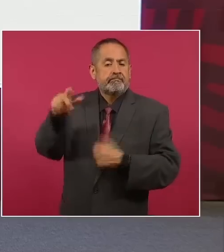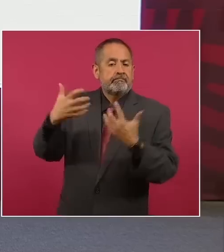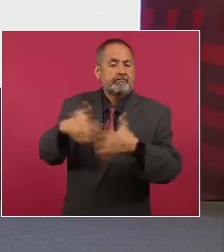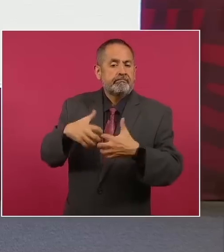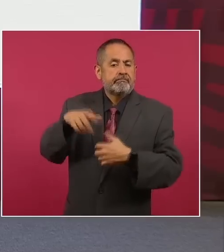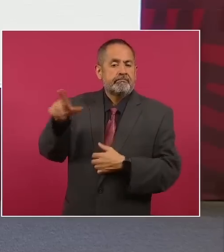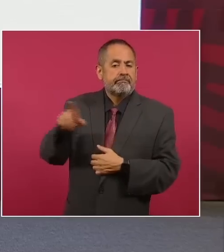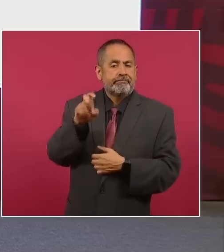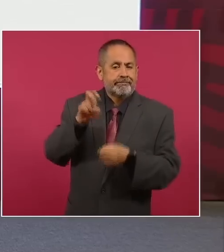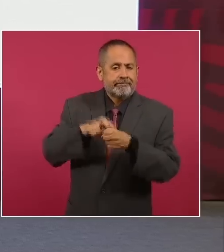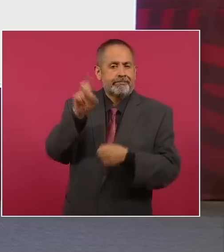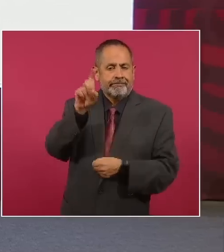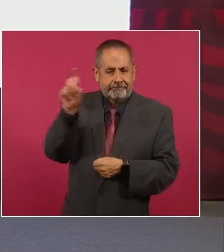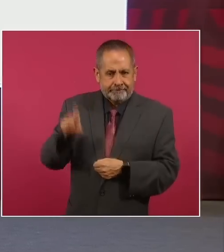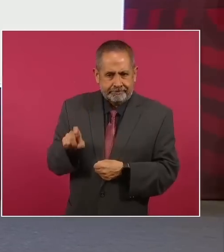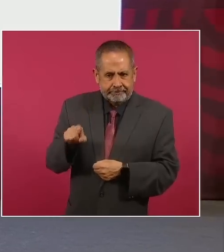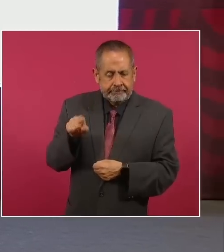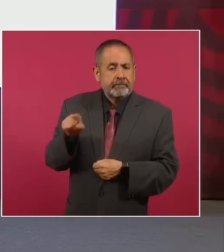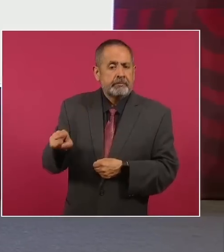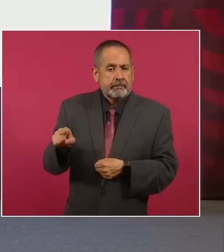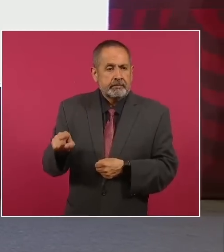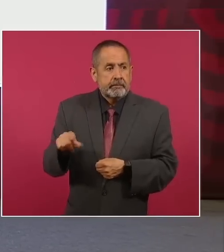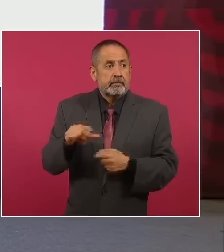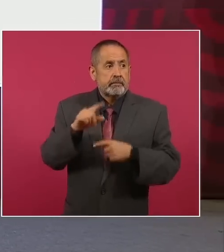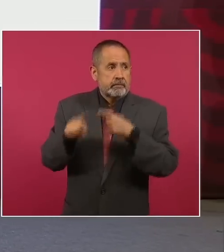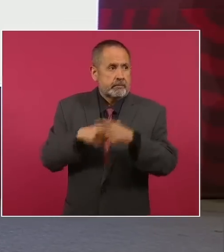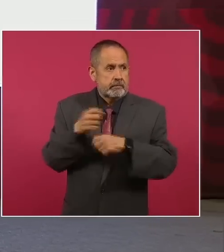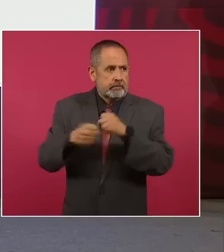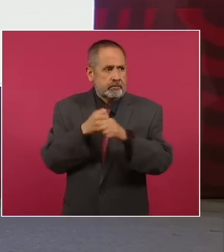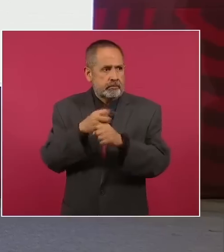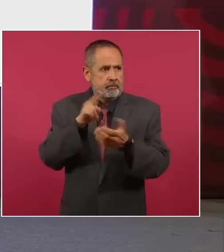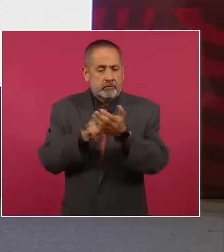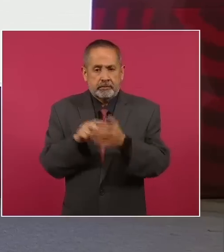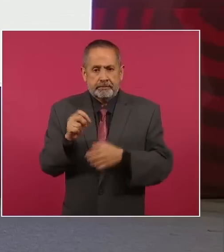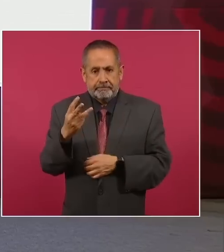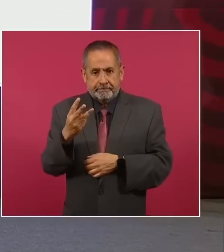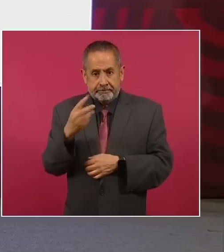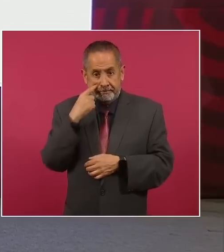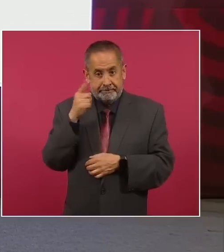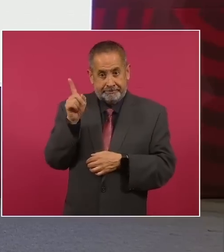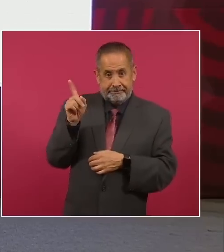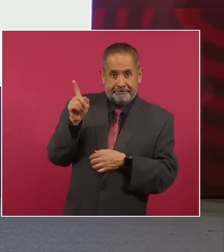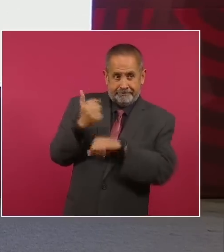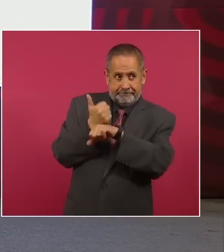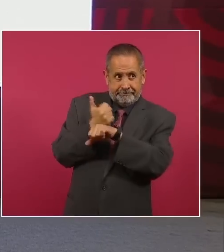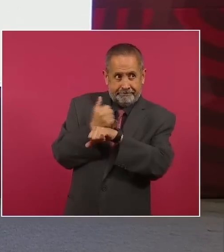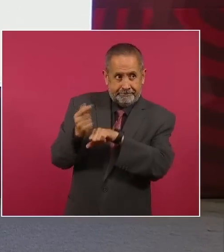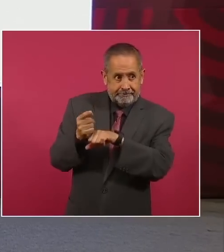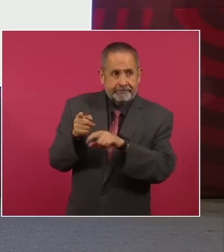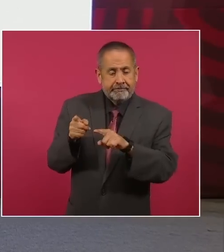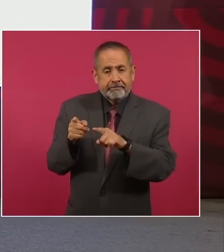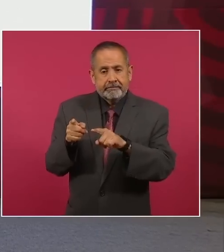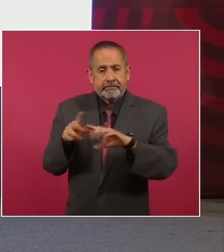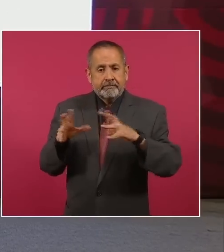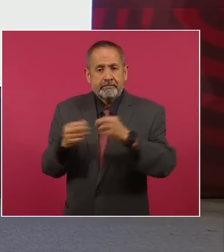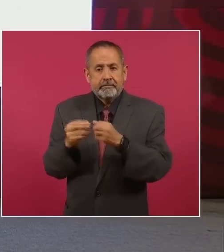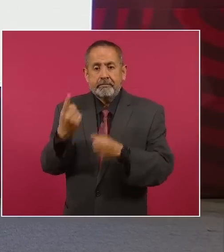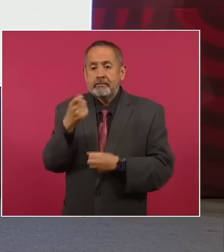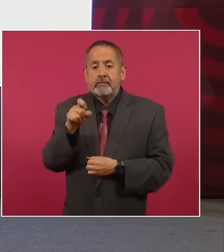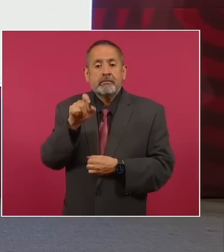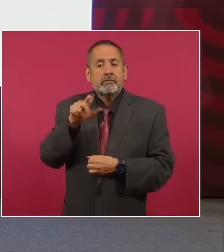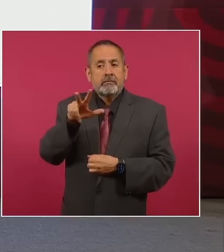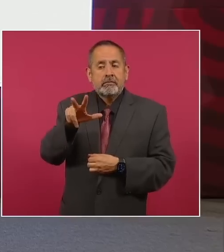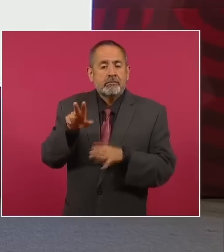Park. En el 23, Deer Park de nuevo en amarillo, y estos 128 son